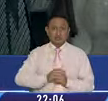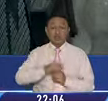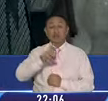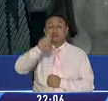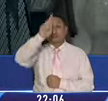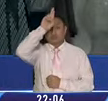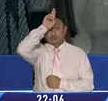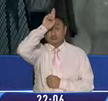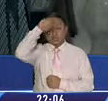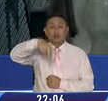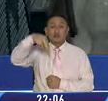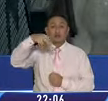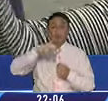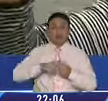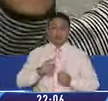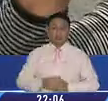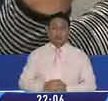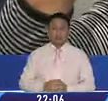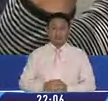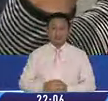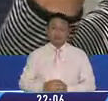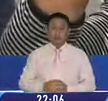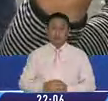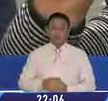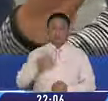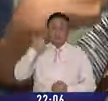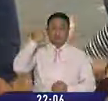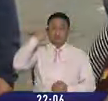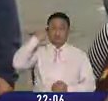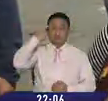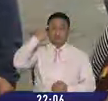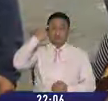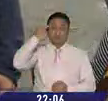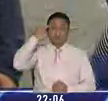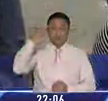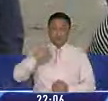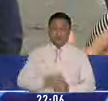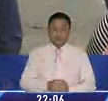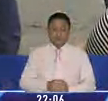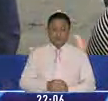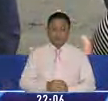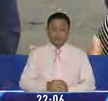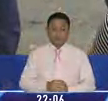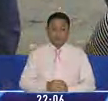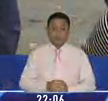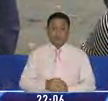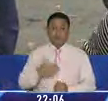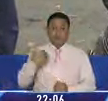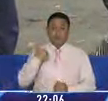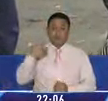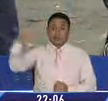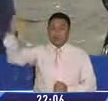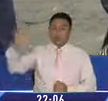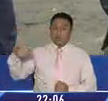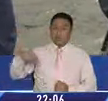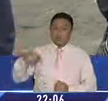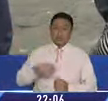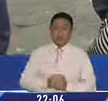Rumiñahui, al norte de Quito. Le apuntó aquí en la frente, mientras un pequeñito de mi talla le